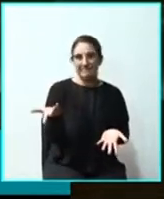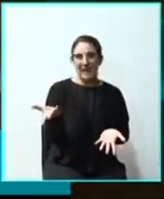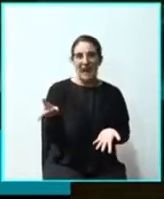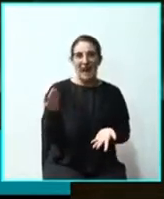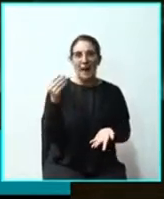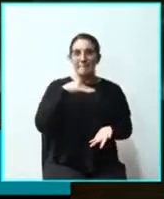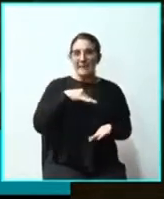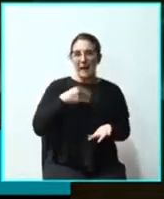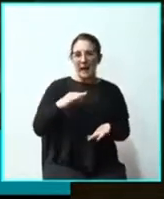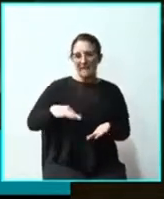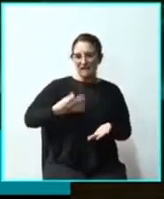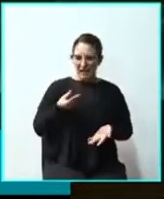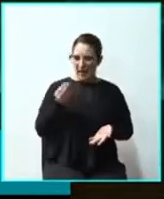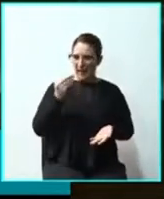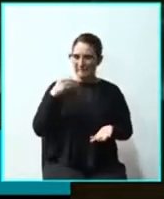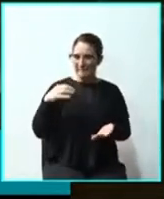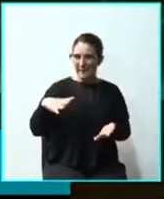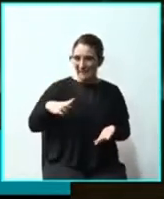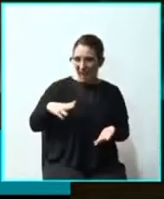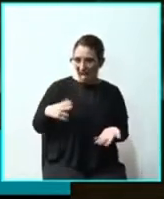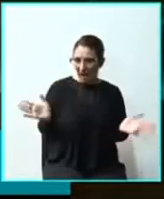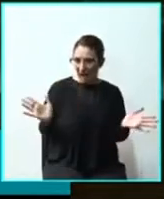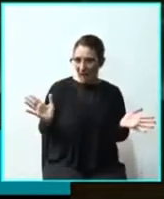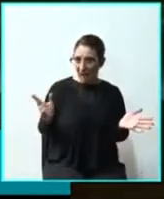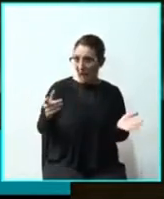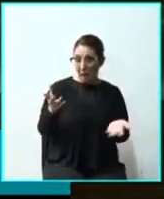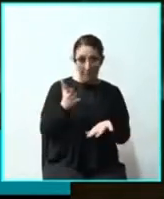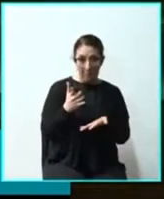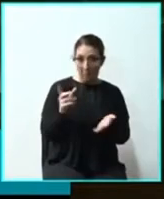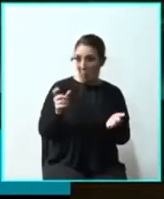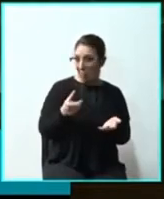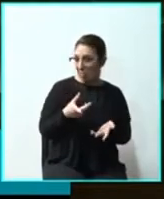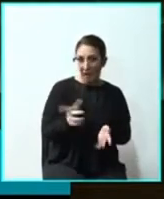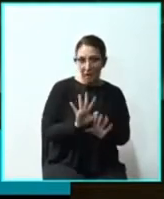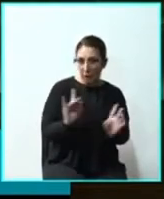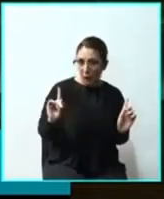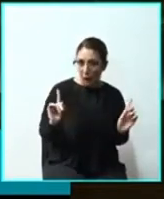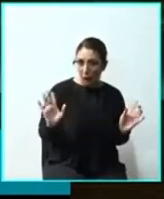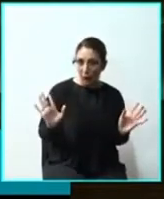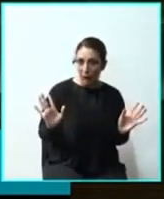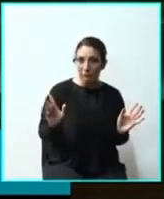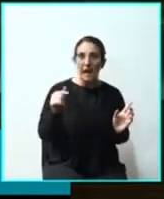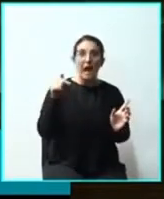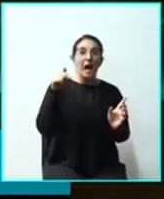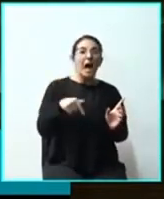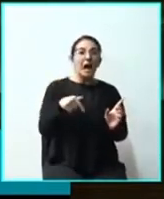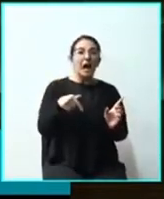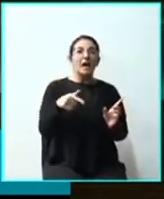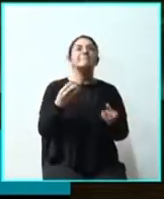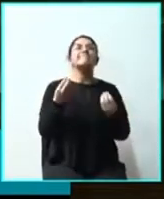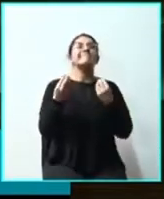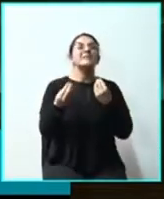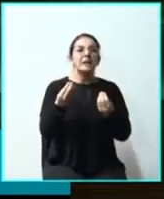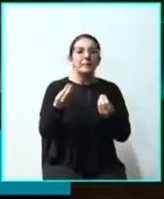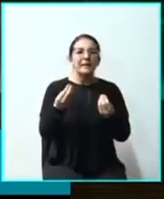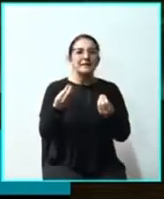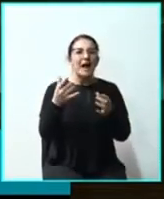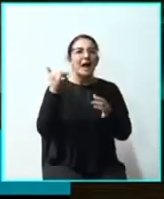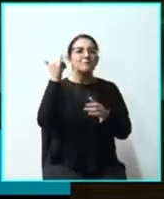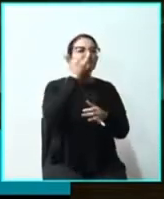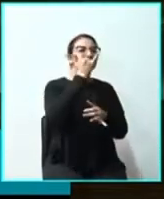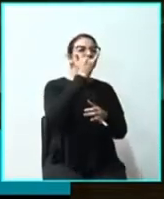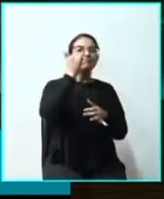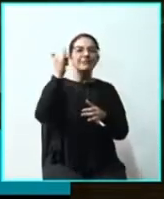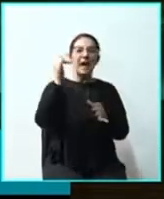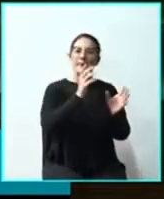delito. No es un delito la intimidad. Y acá lo que está ocurriendo es que se va a escanear al conjunto de la población